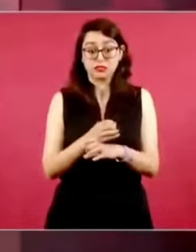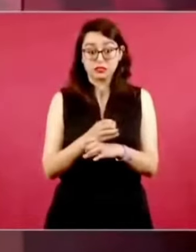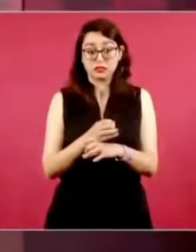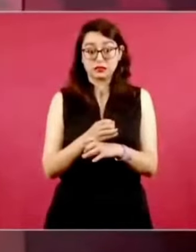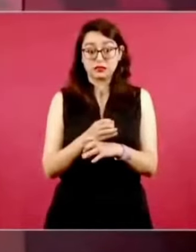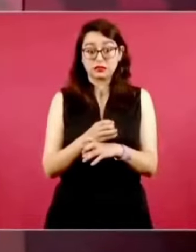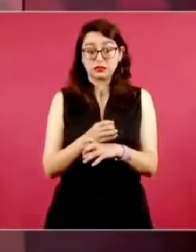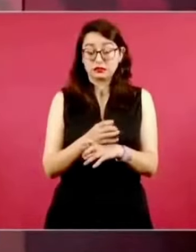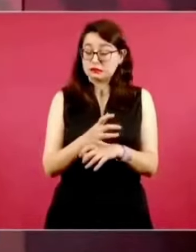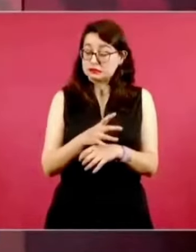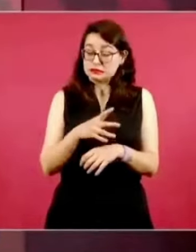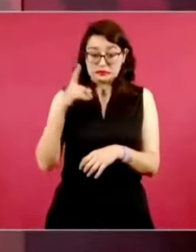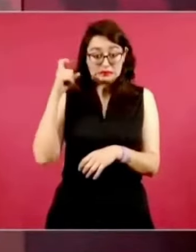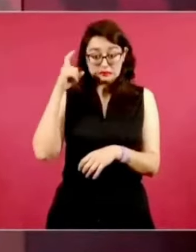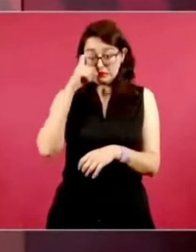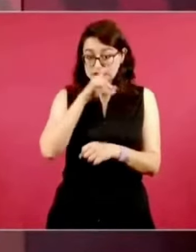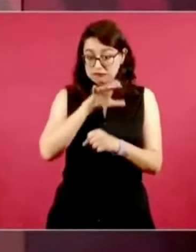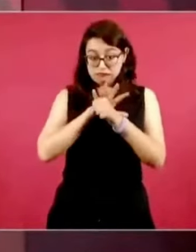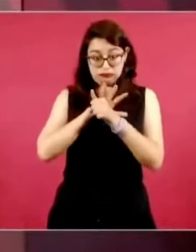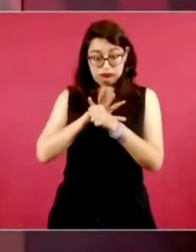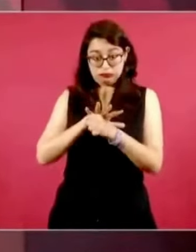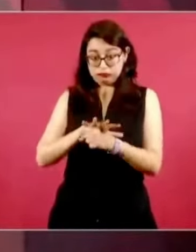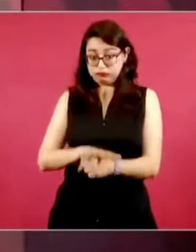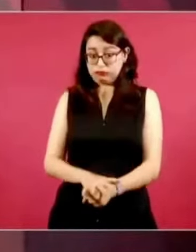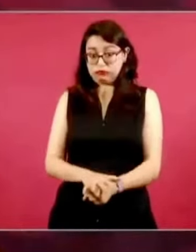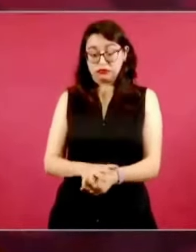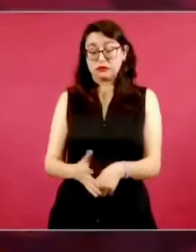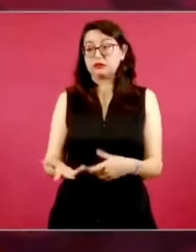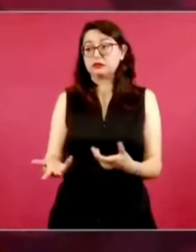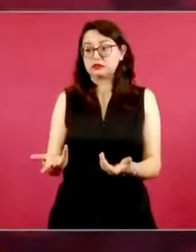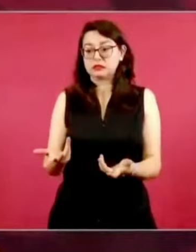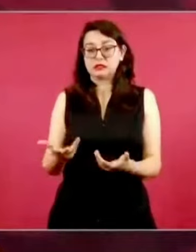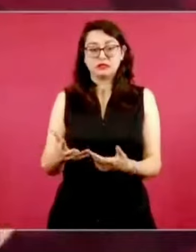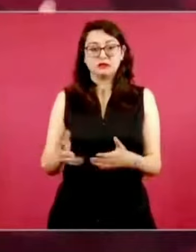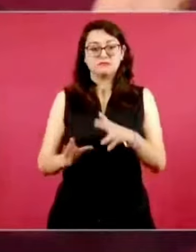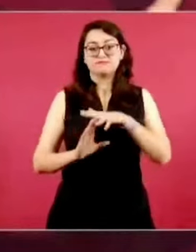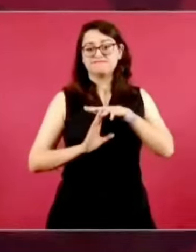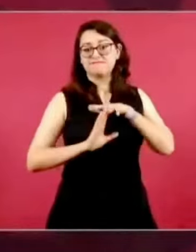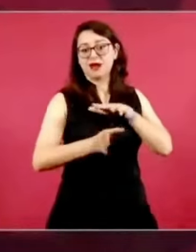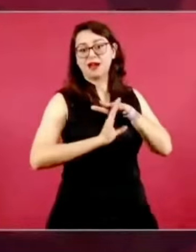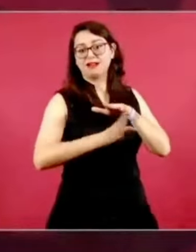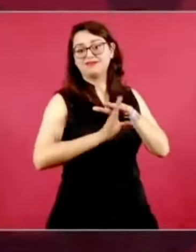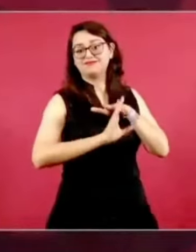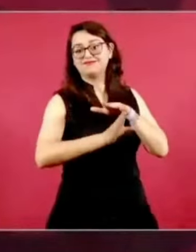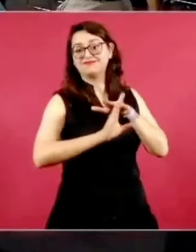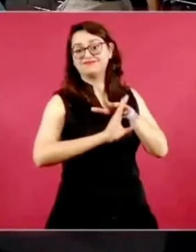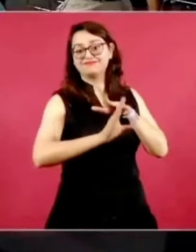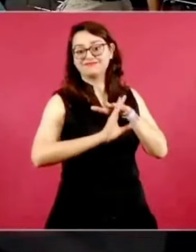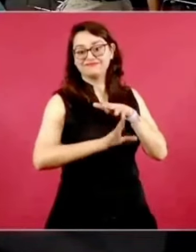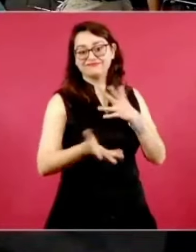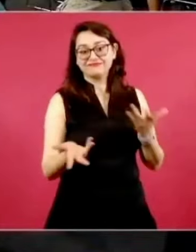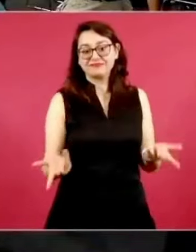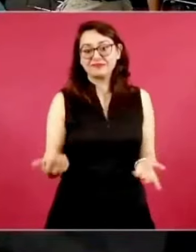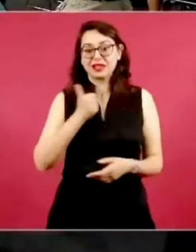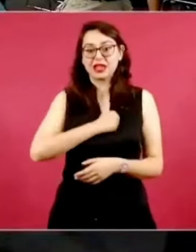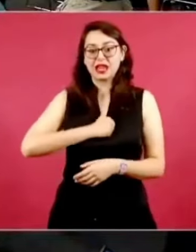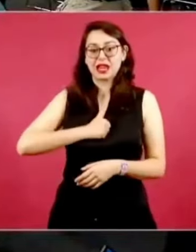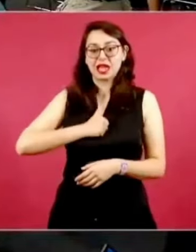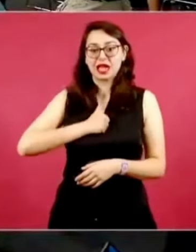presión la migración lamentable porque imagínense si no se salía